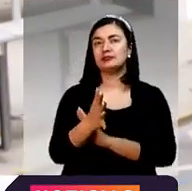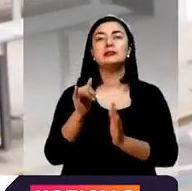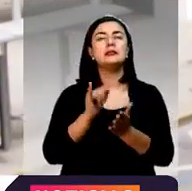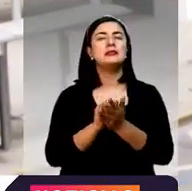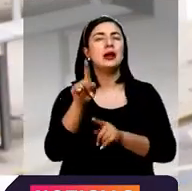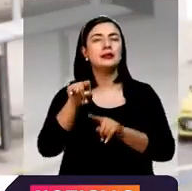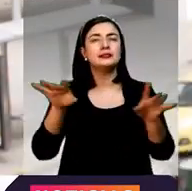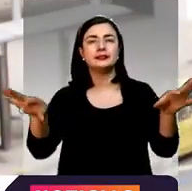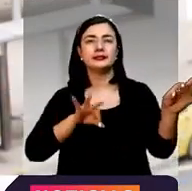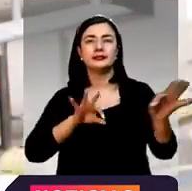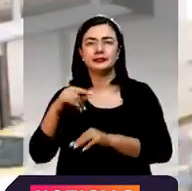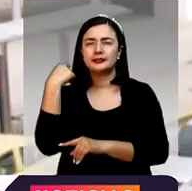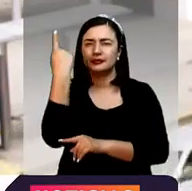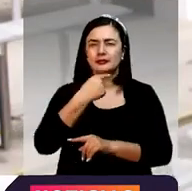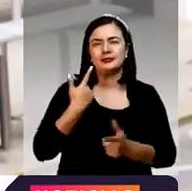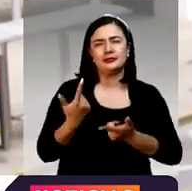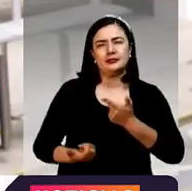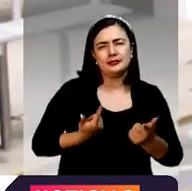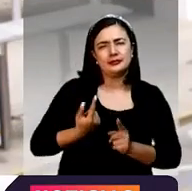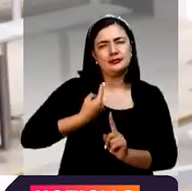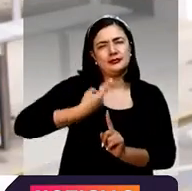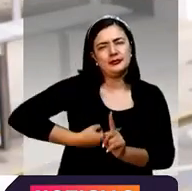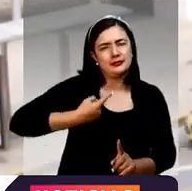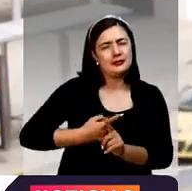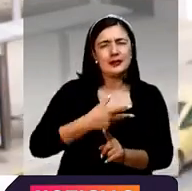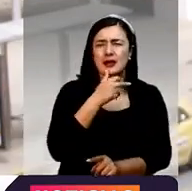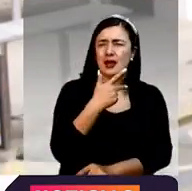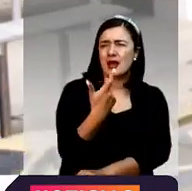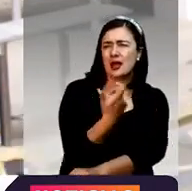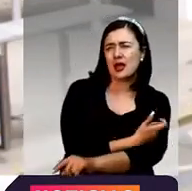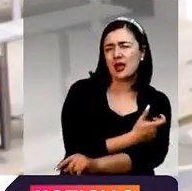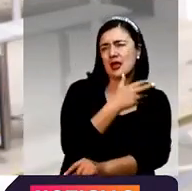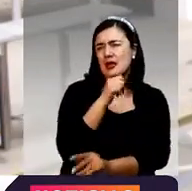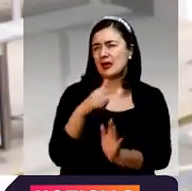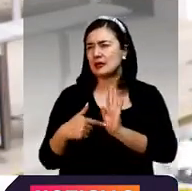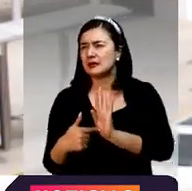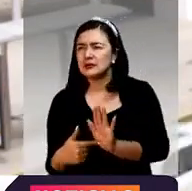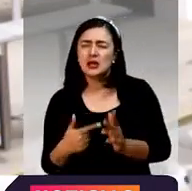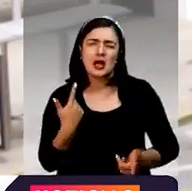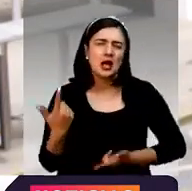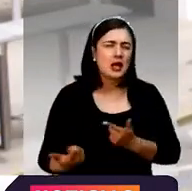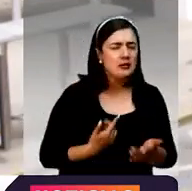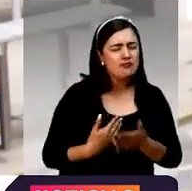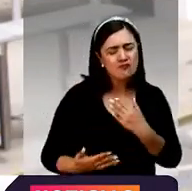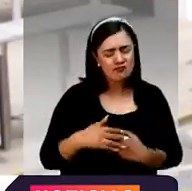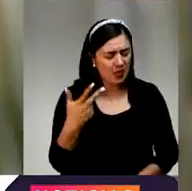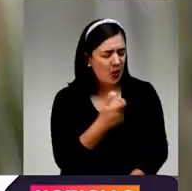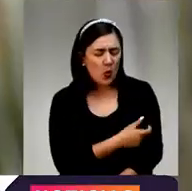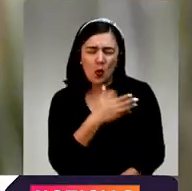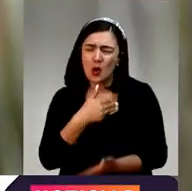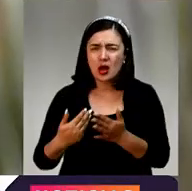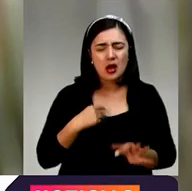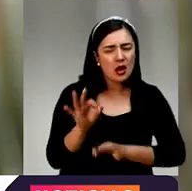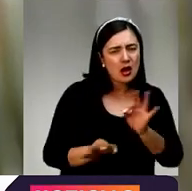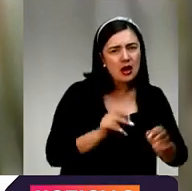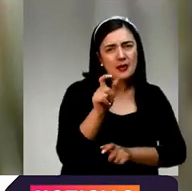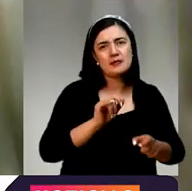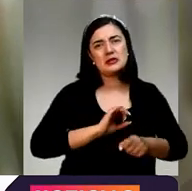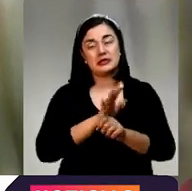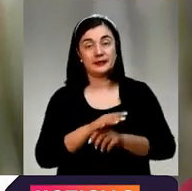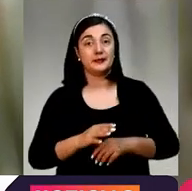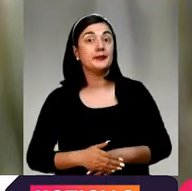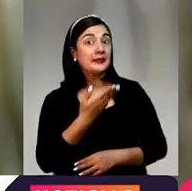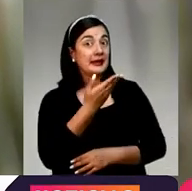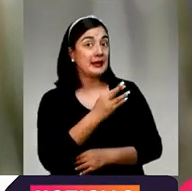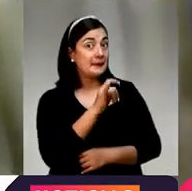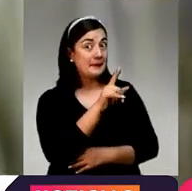que lucharon durante meses sin vacuna y le pusieron el pecho al COVID-19. Ella es Milena